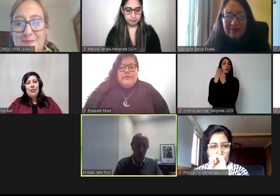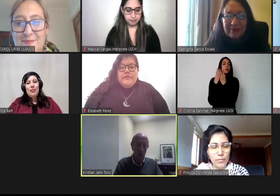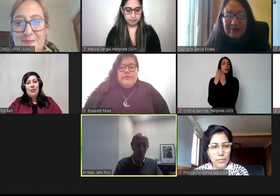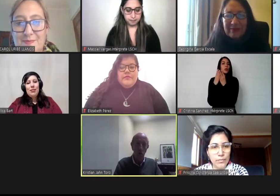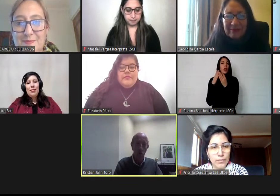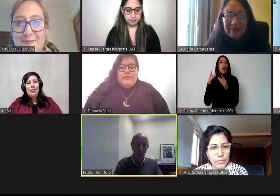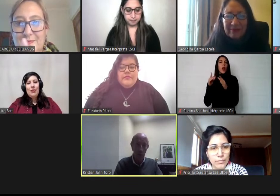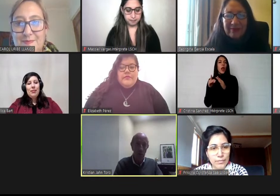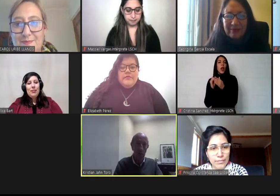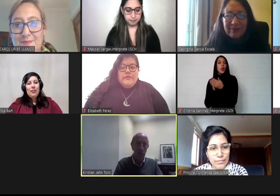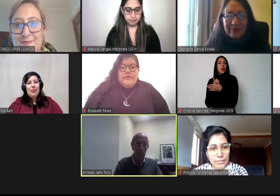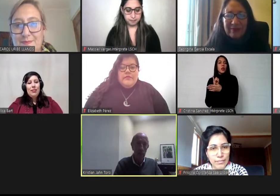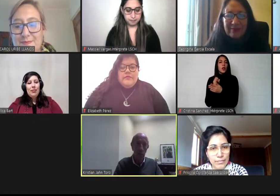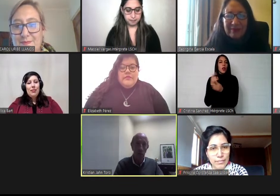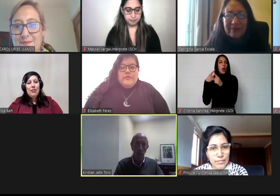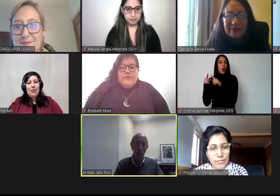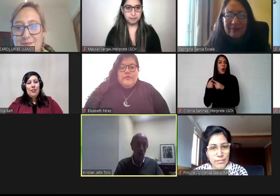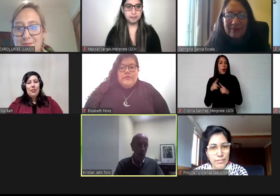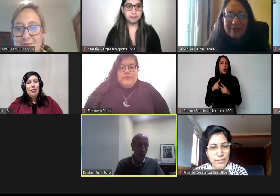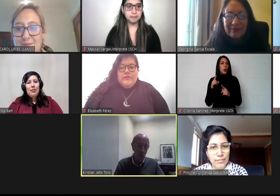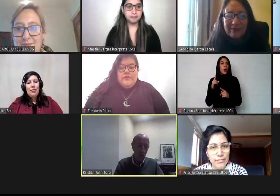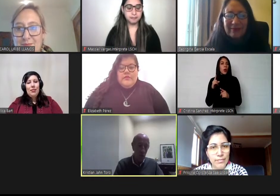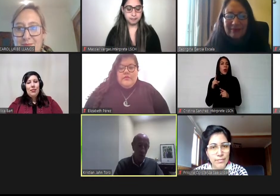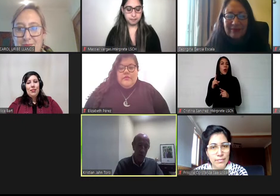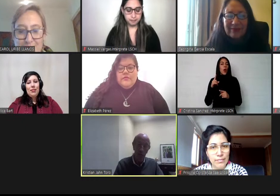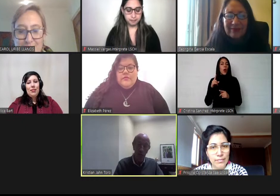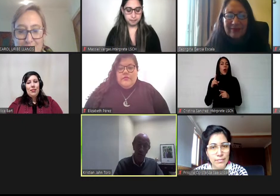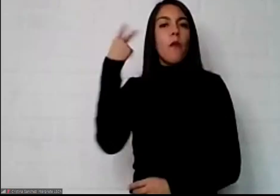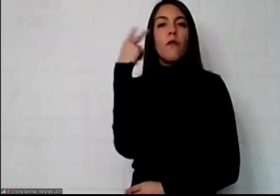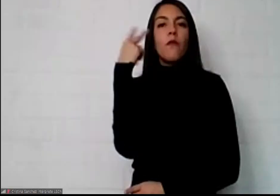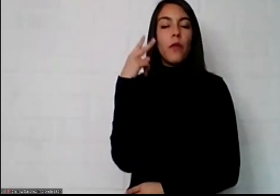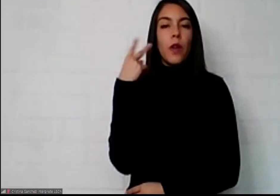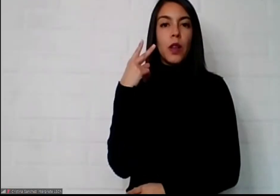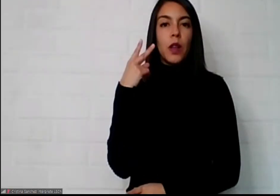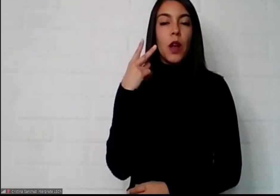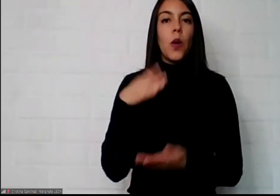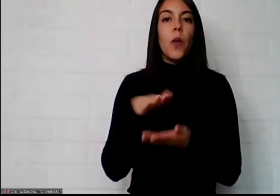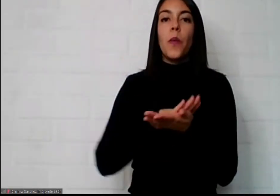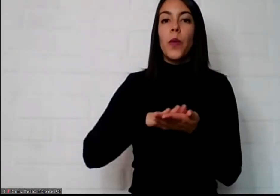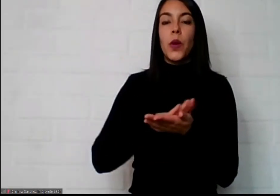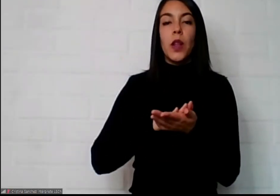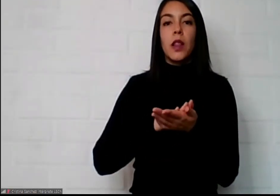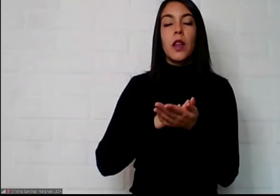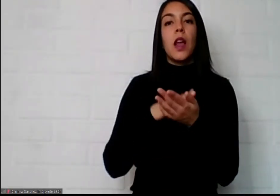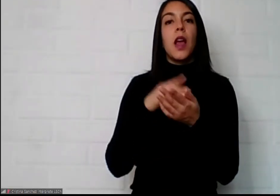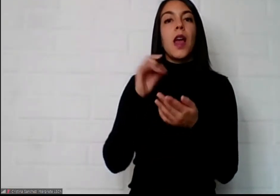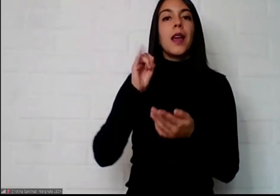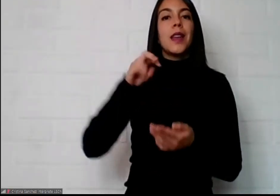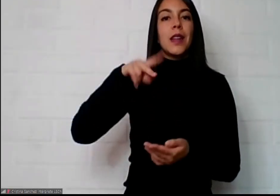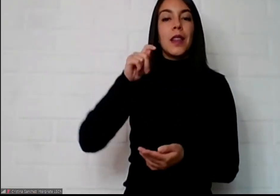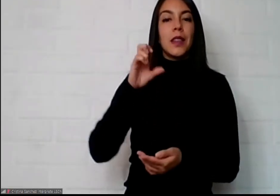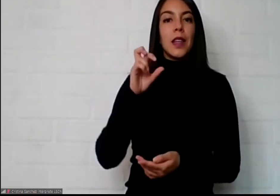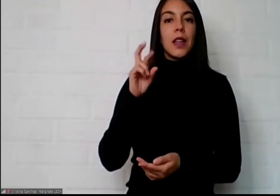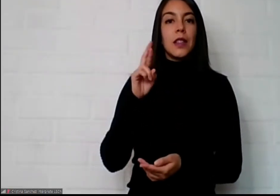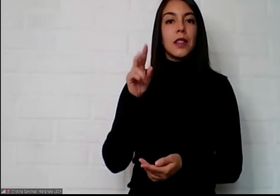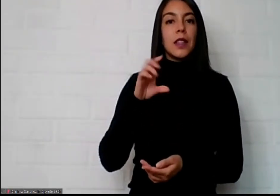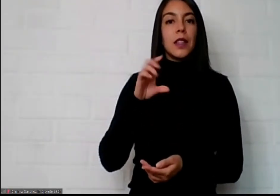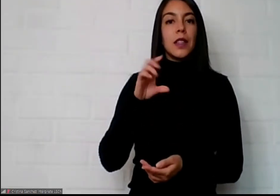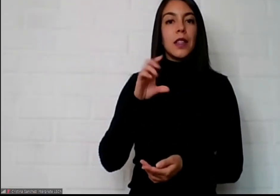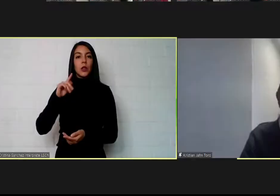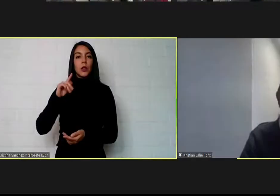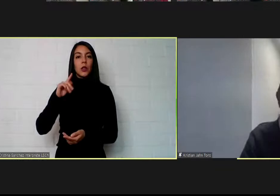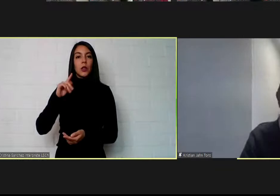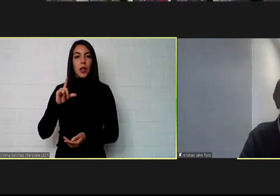otros digamos que lo encuentro tremendamente valorables como lo que es la intersectorialidad cuando nos referimos a las personas con discapacidad